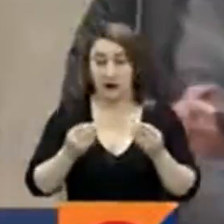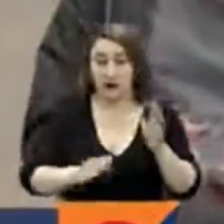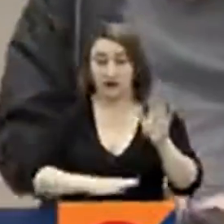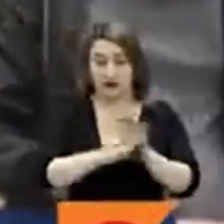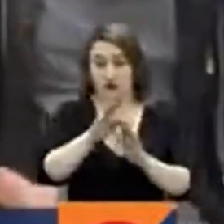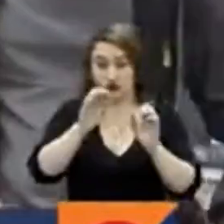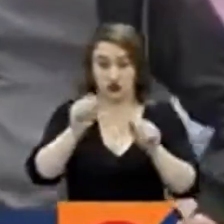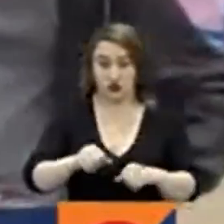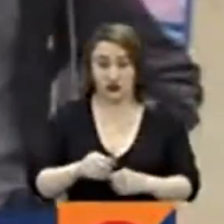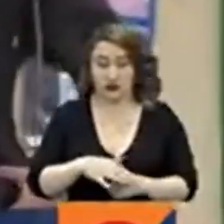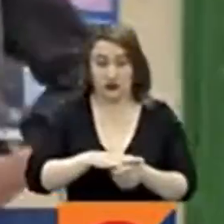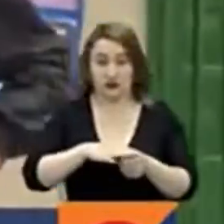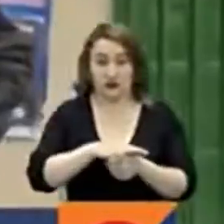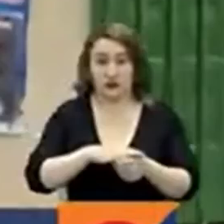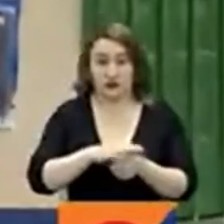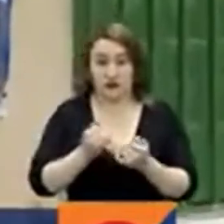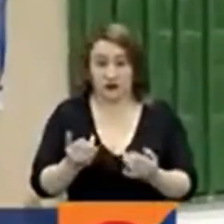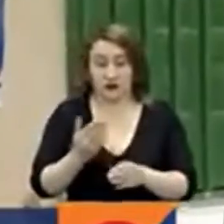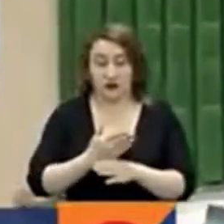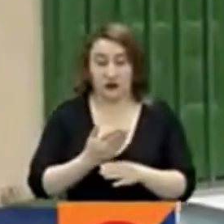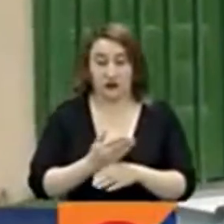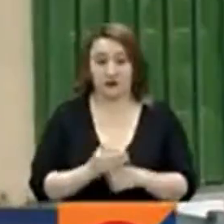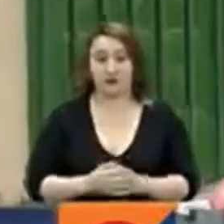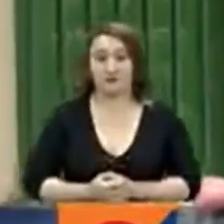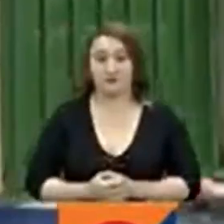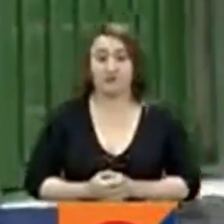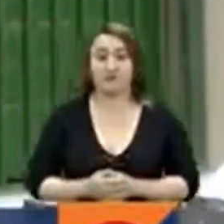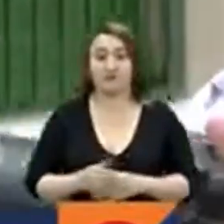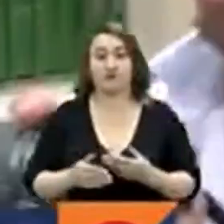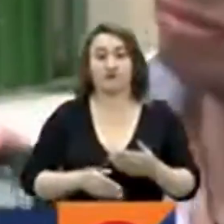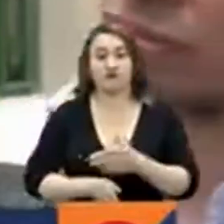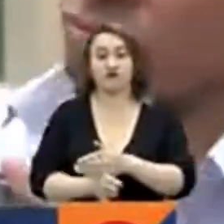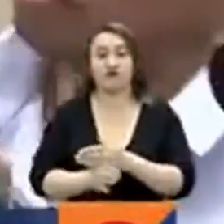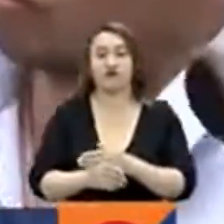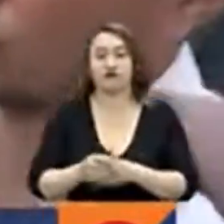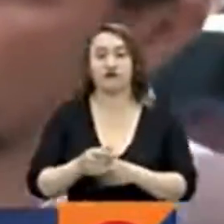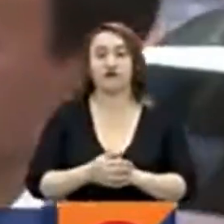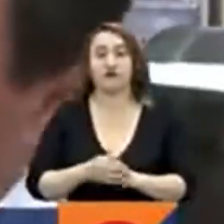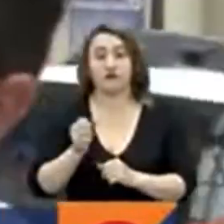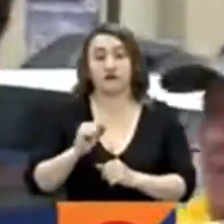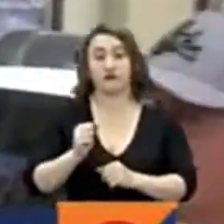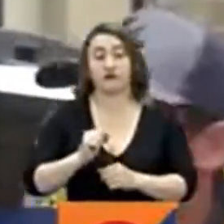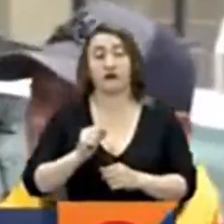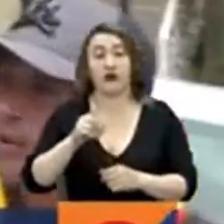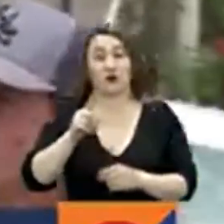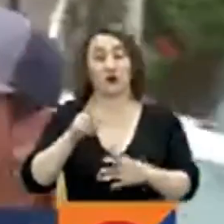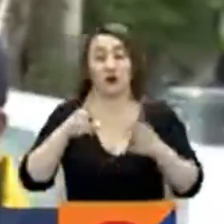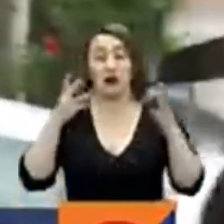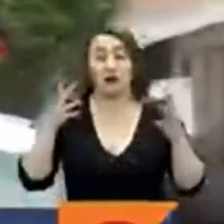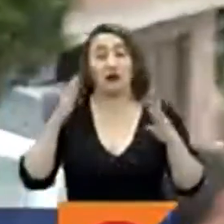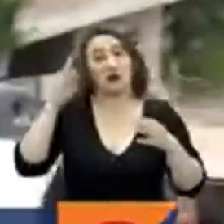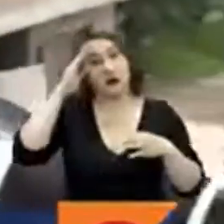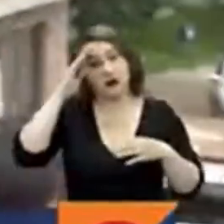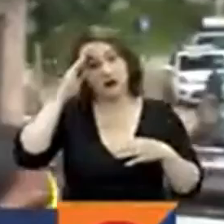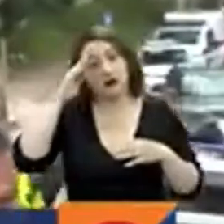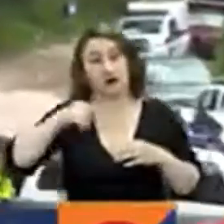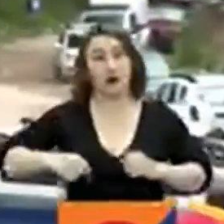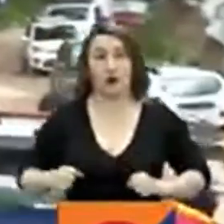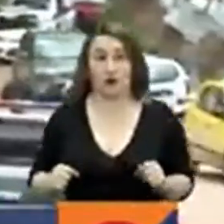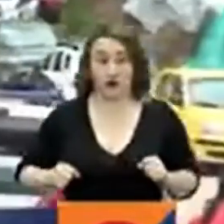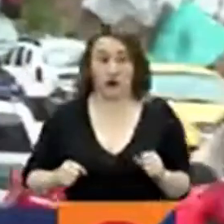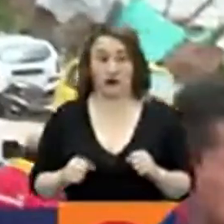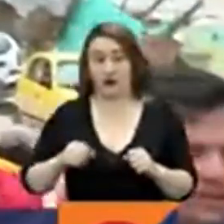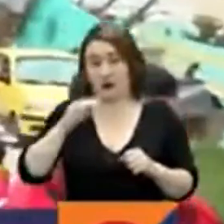luego de este problema que están sufriendo. ¿Van a continuar los operativos en este momento? Claro que sí, hay un operativo grande de Policía Metropolitana de Bogotá,